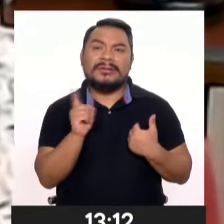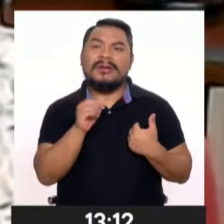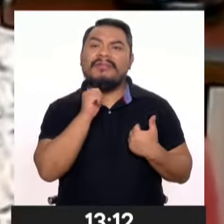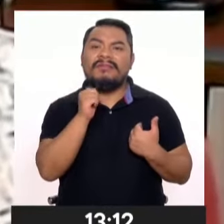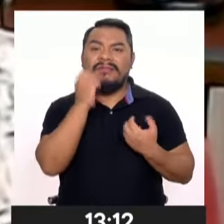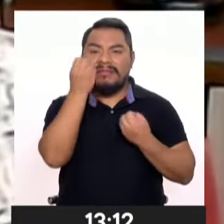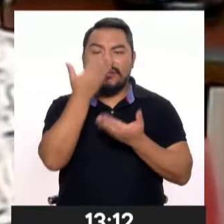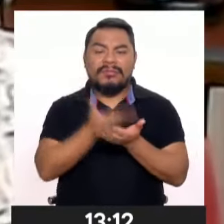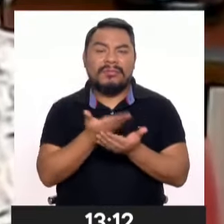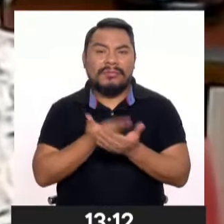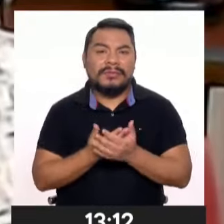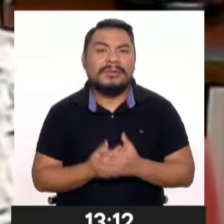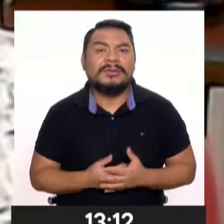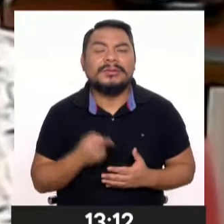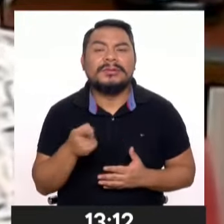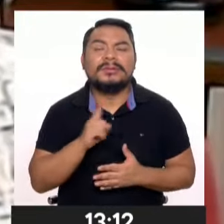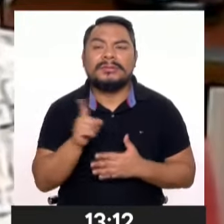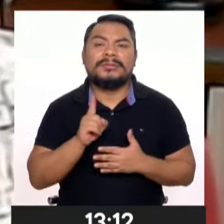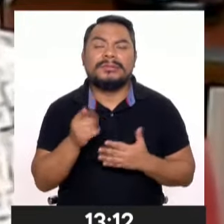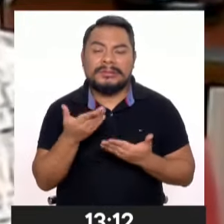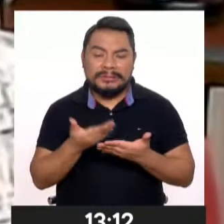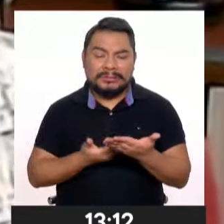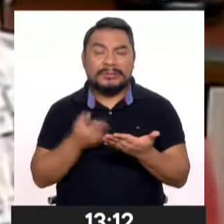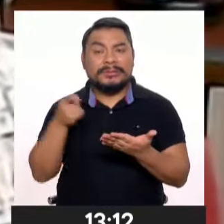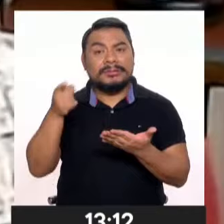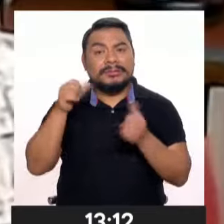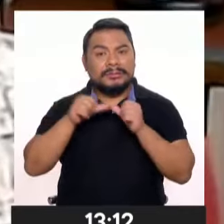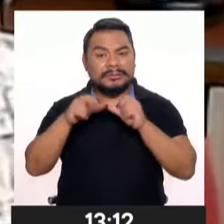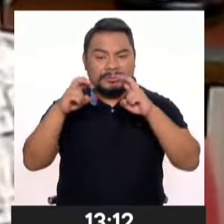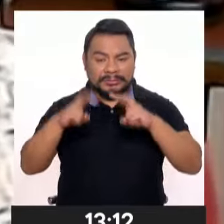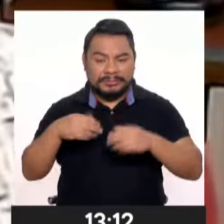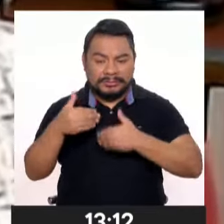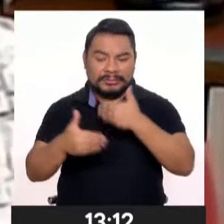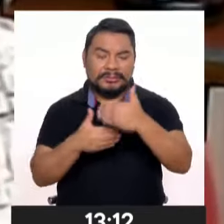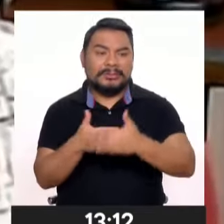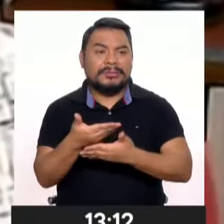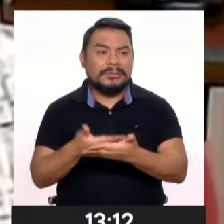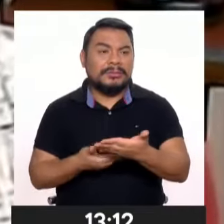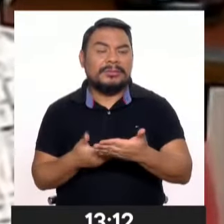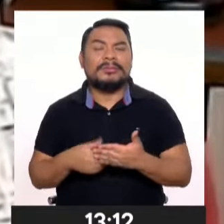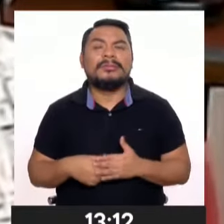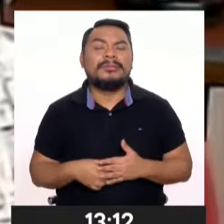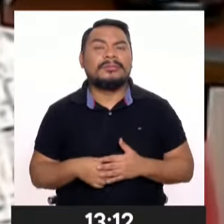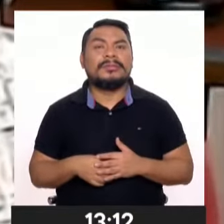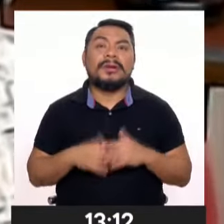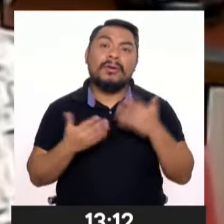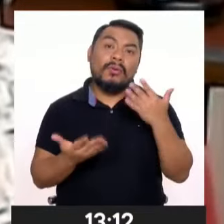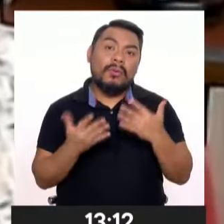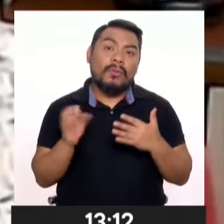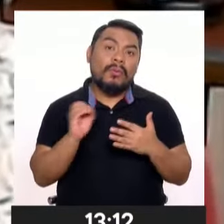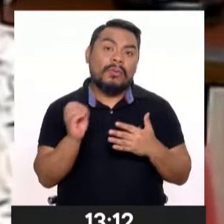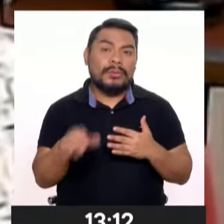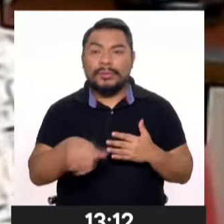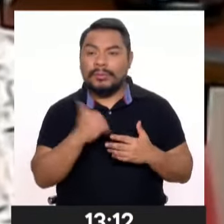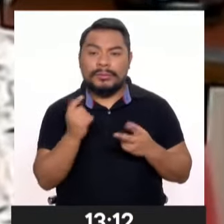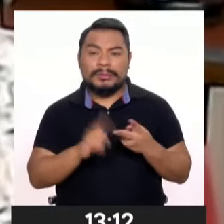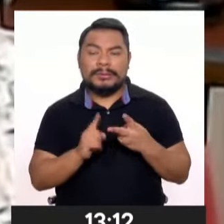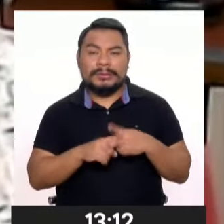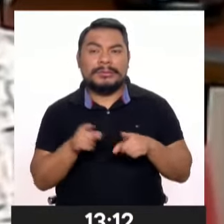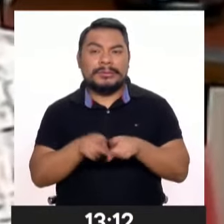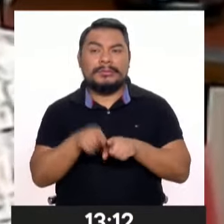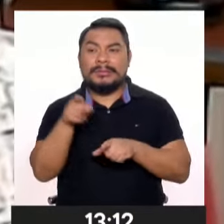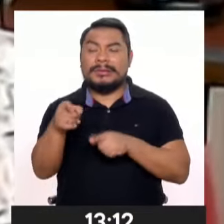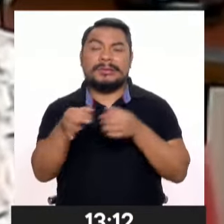que los alegatos no convencen y continuar con el proceso otro escenario podría ser de que las